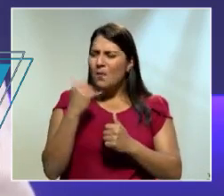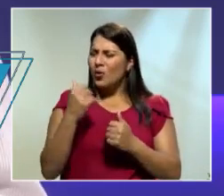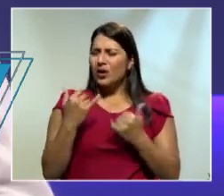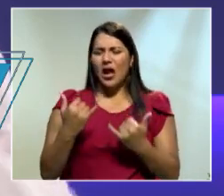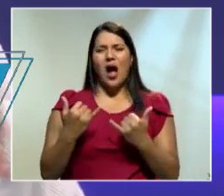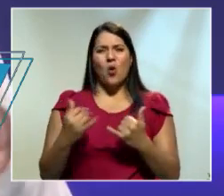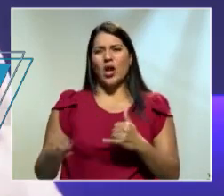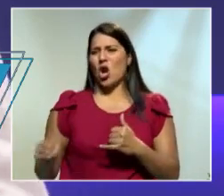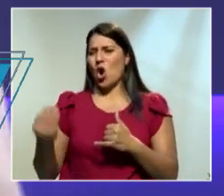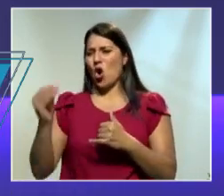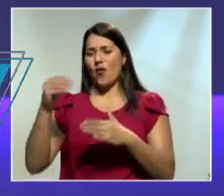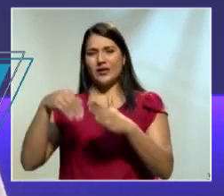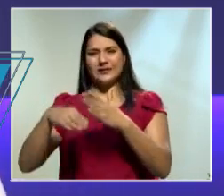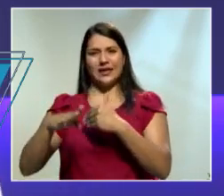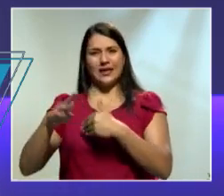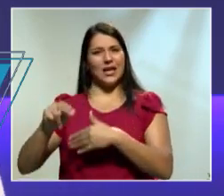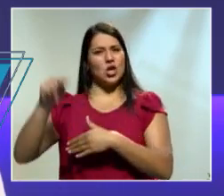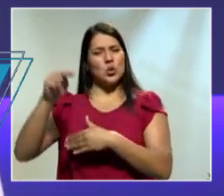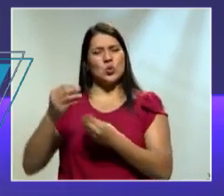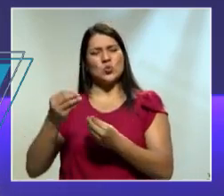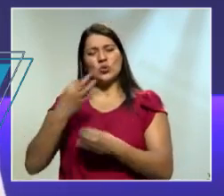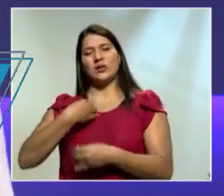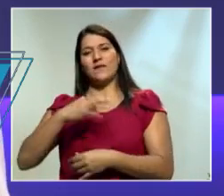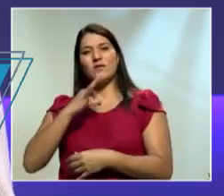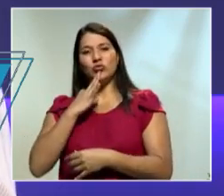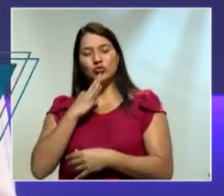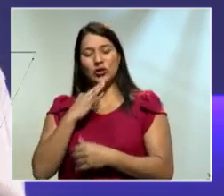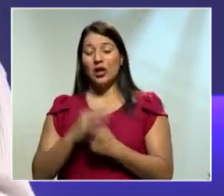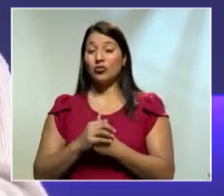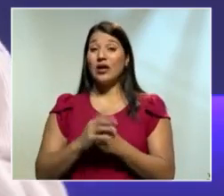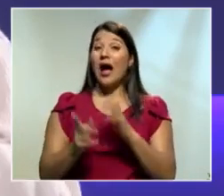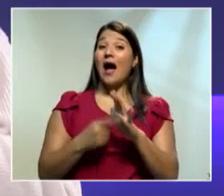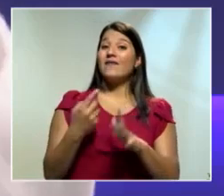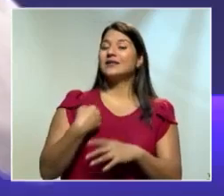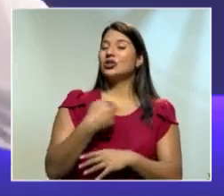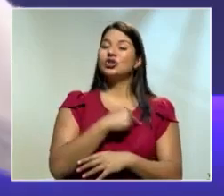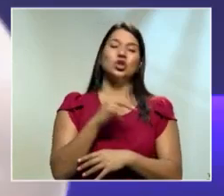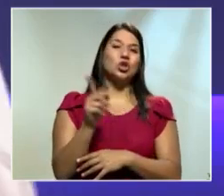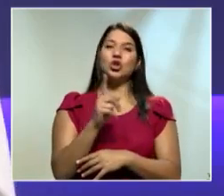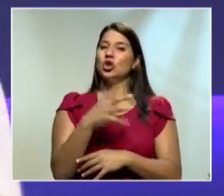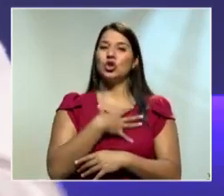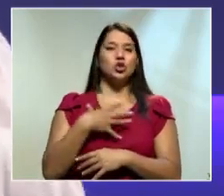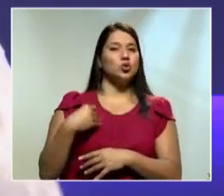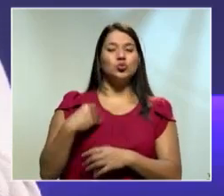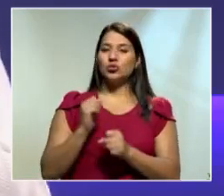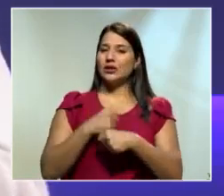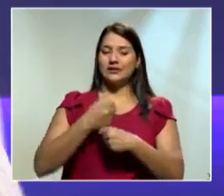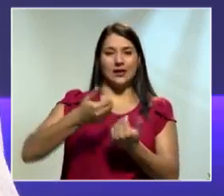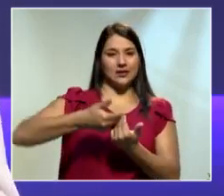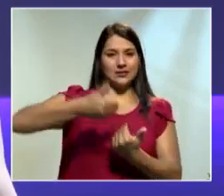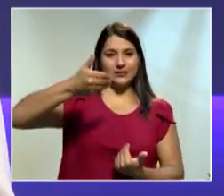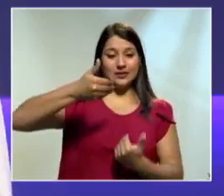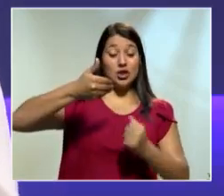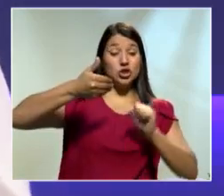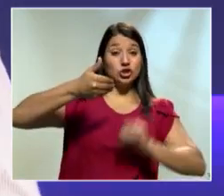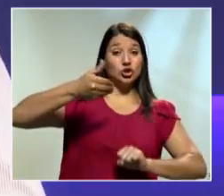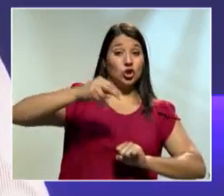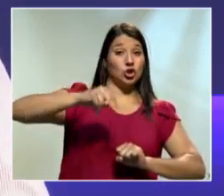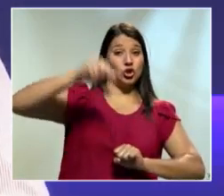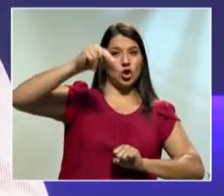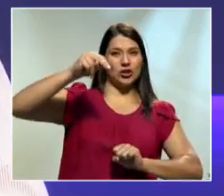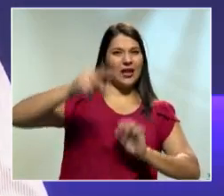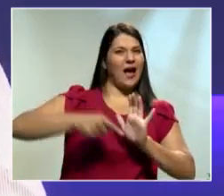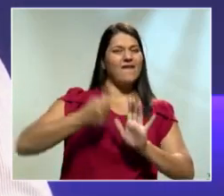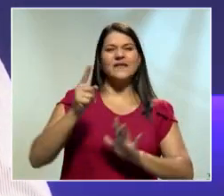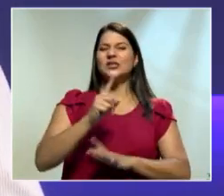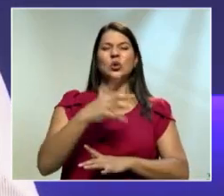cargando los jóvenes del norte. Cuando a veces no nos gusta mucho hacer esa separación del norte y el sur a nivel de generación,